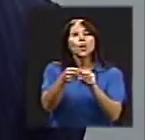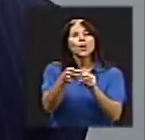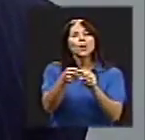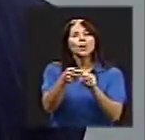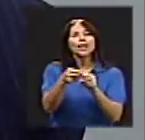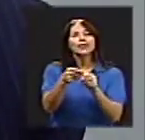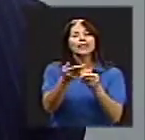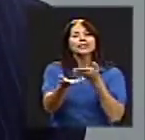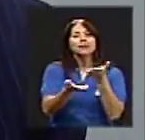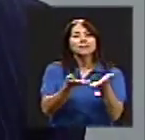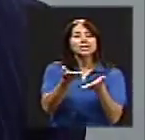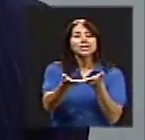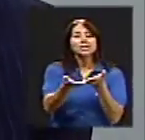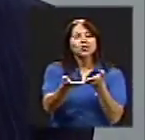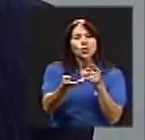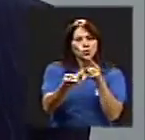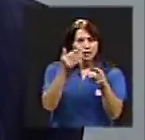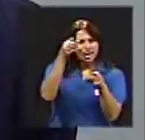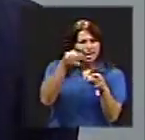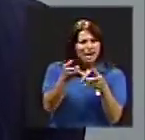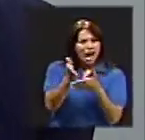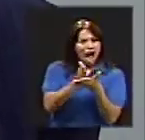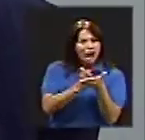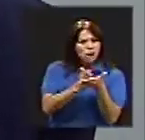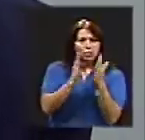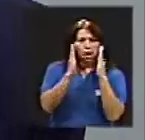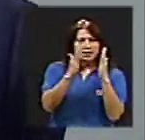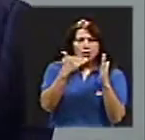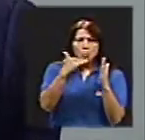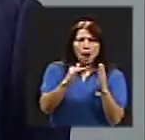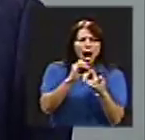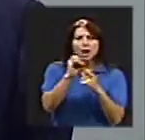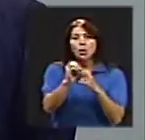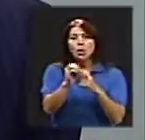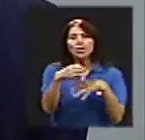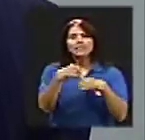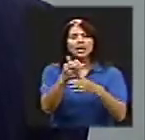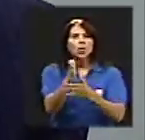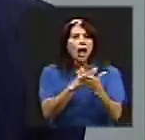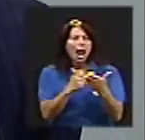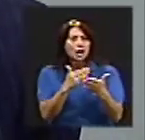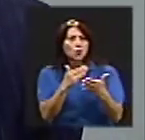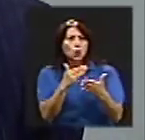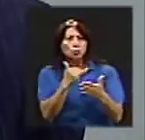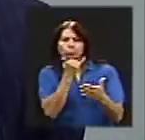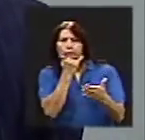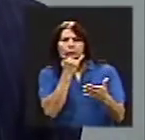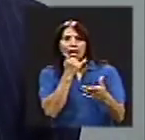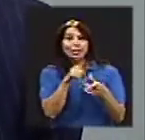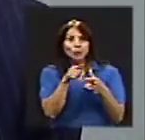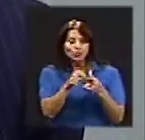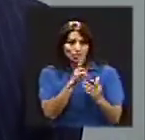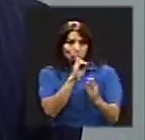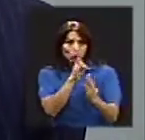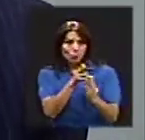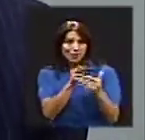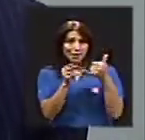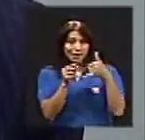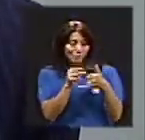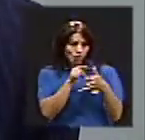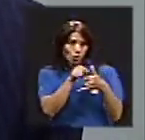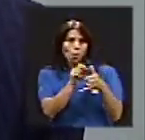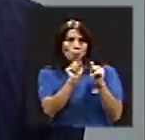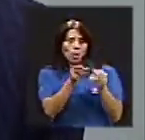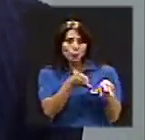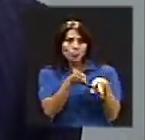donde encontró alguna anomalía o lo trataron mal o le hicieron algo indebido, ahí mismo en el teléfono puede entrar y ahí